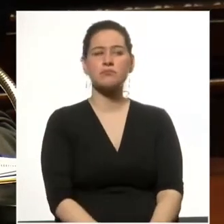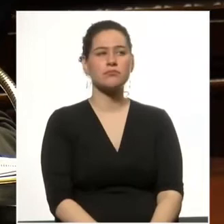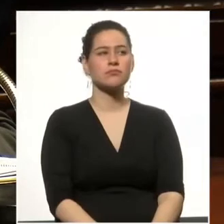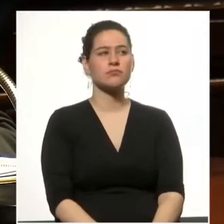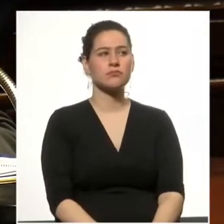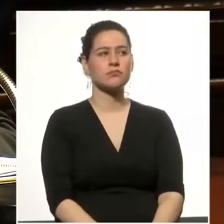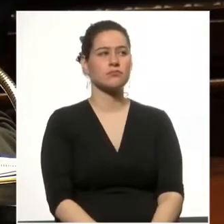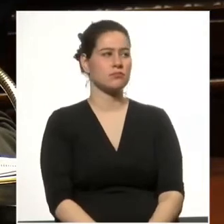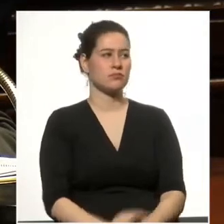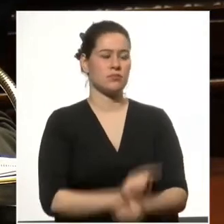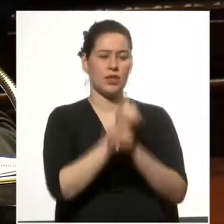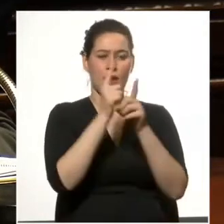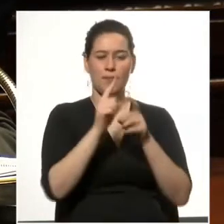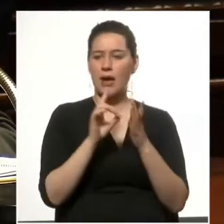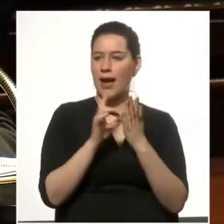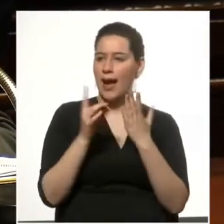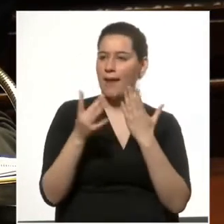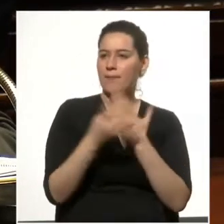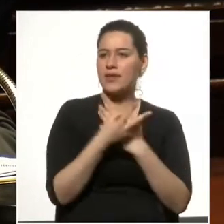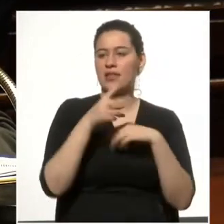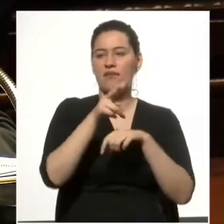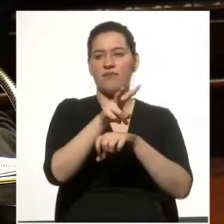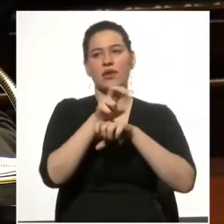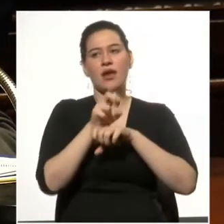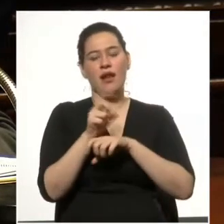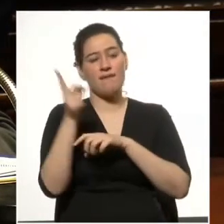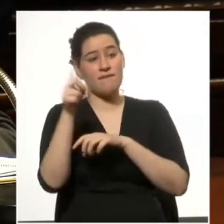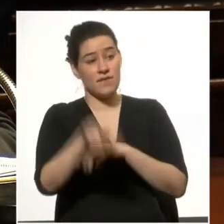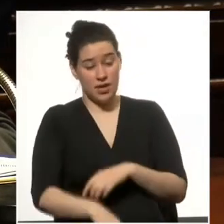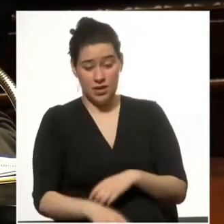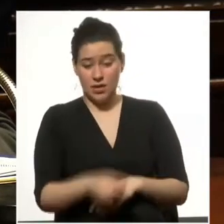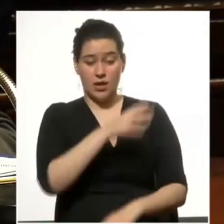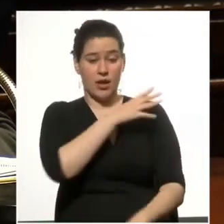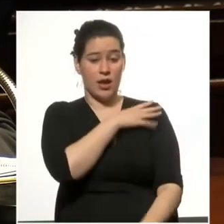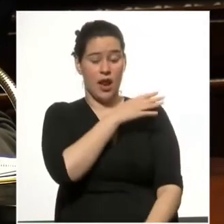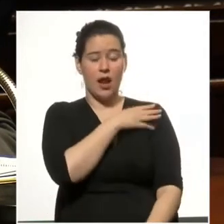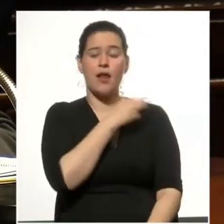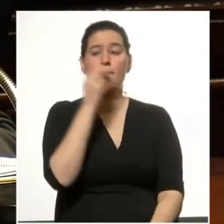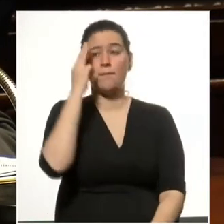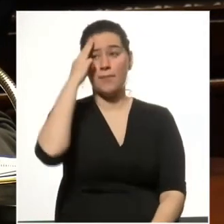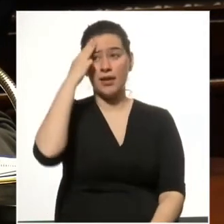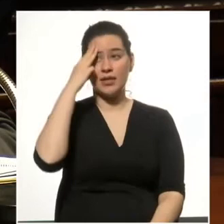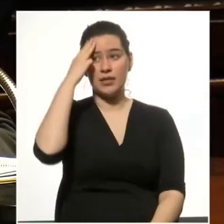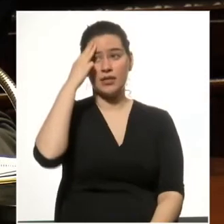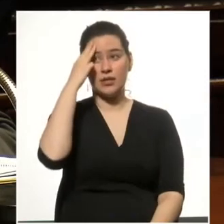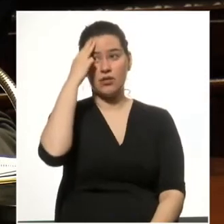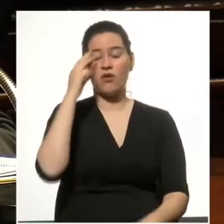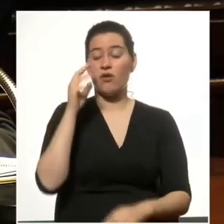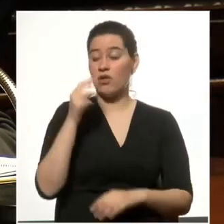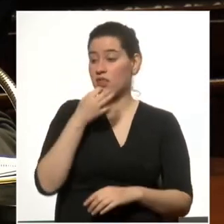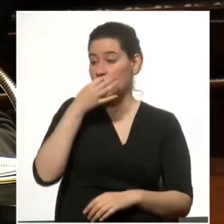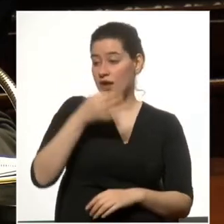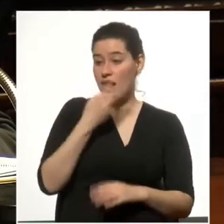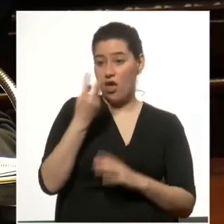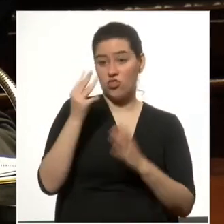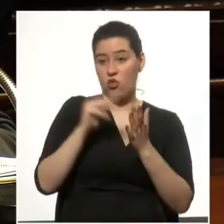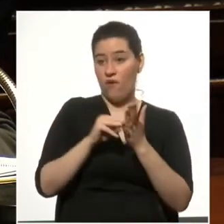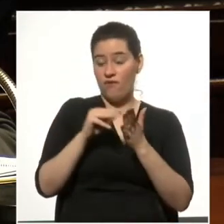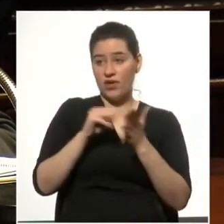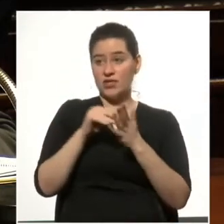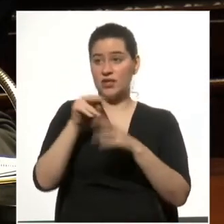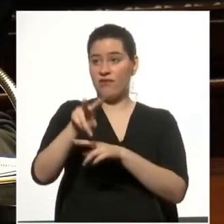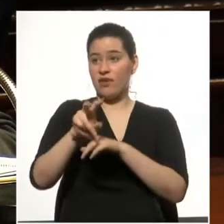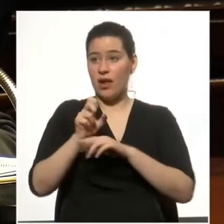También de la carpeta fiscal surge que el general Manini Ríos le declara al fiscal que en 2 oportunidades, acorde